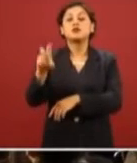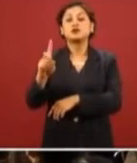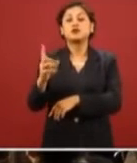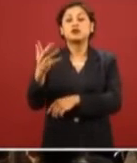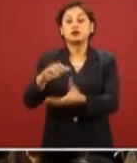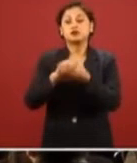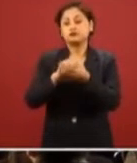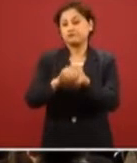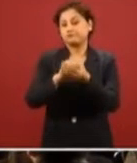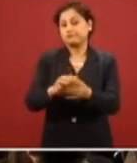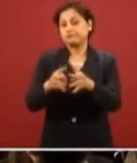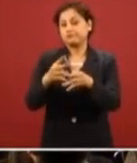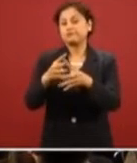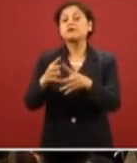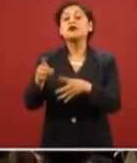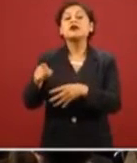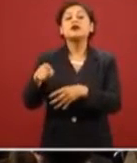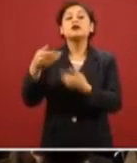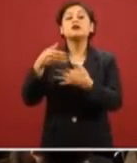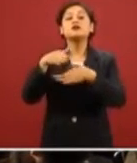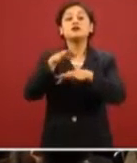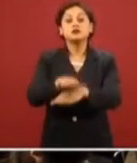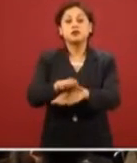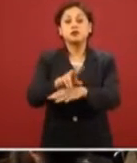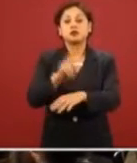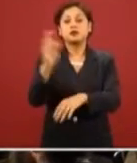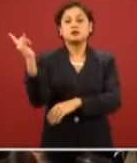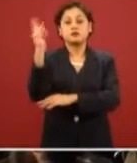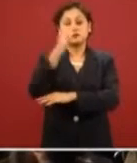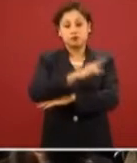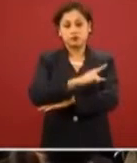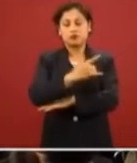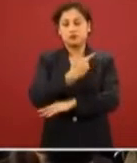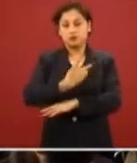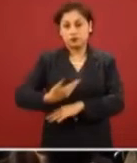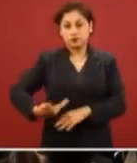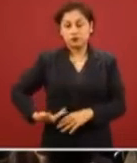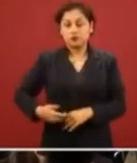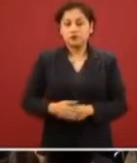es alusivo al avión presidencial. Son